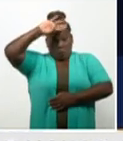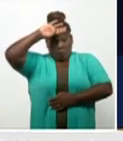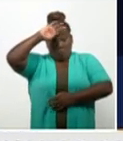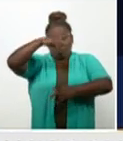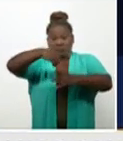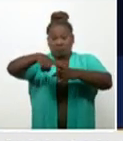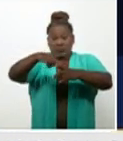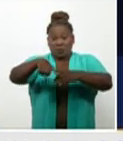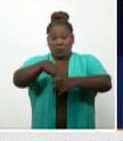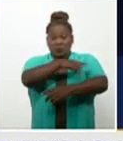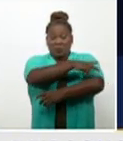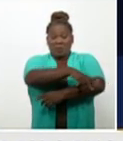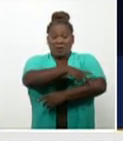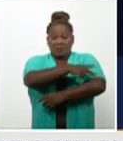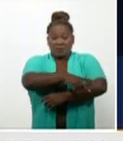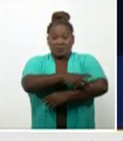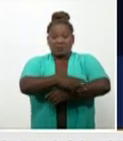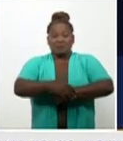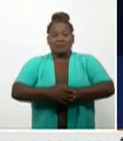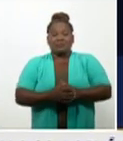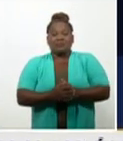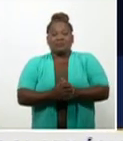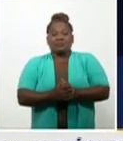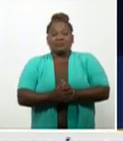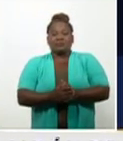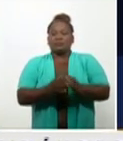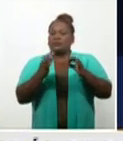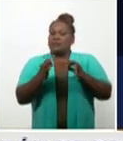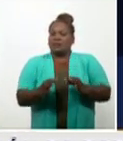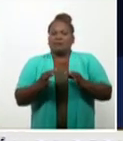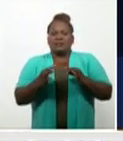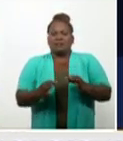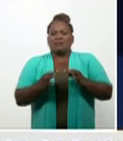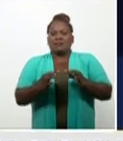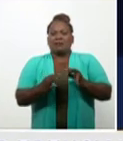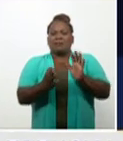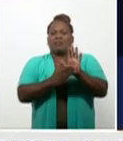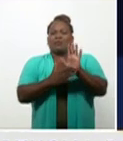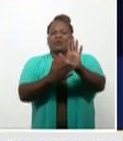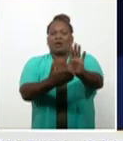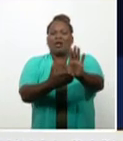países, y que siempre han dado muestra de una entrega